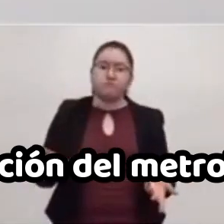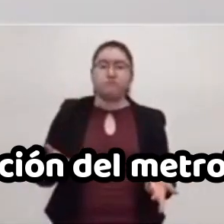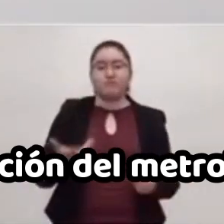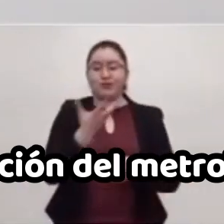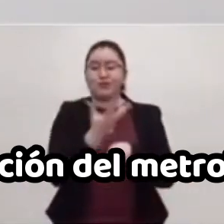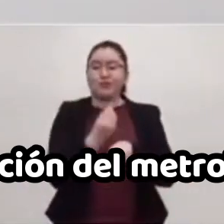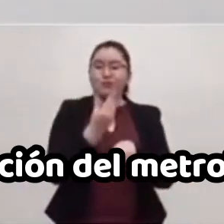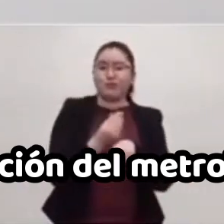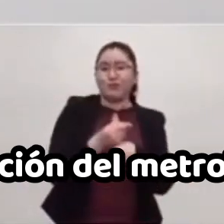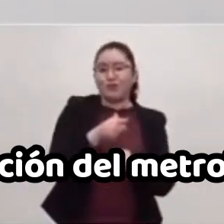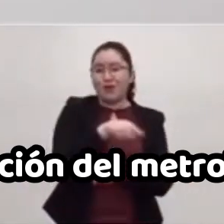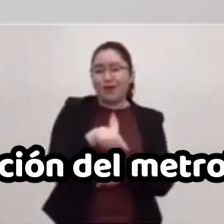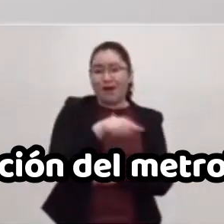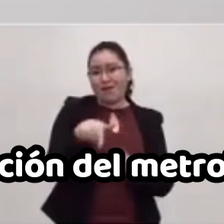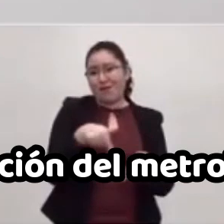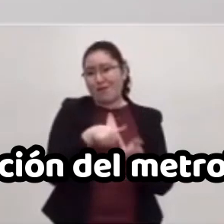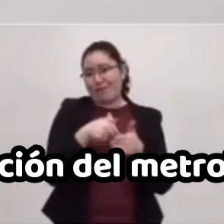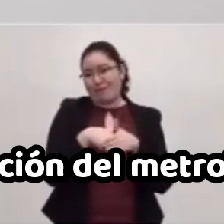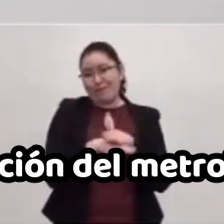de mantenimiento mayor y